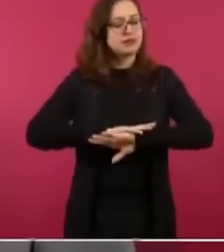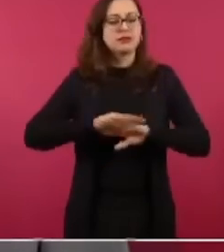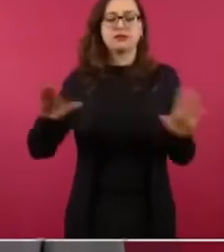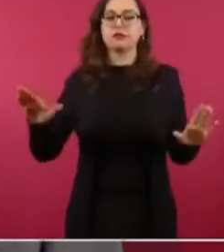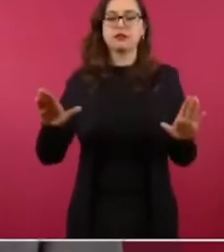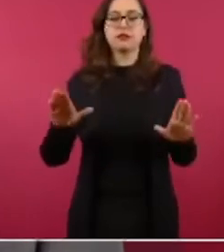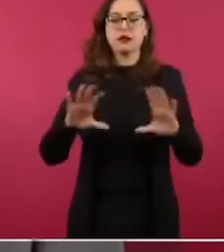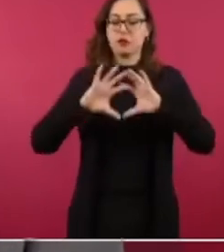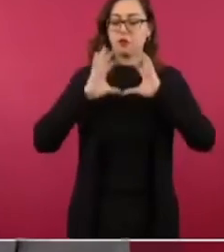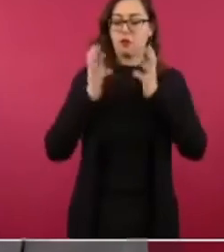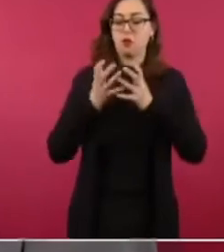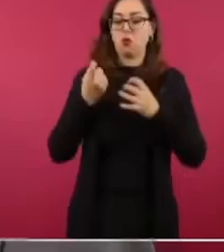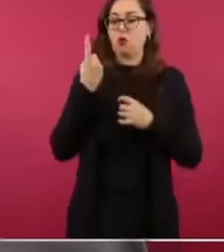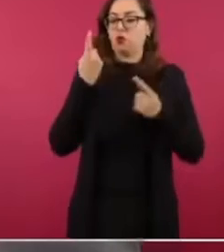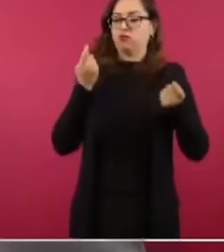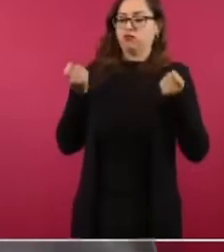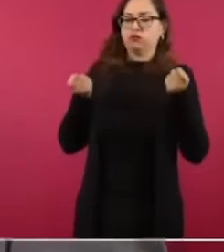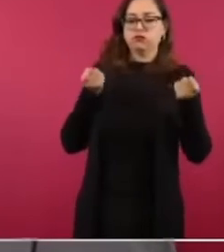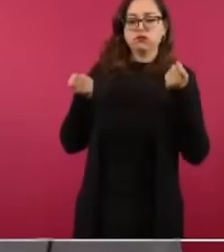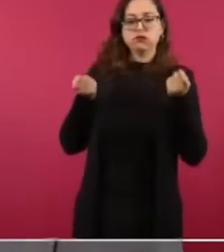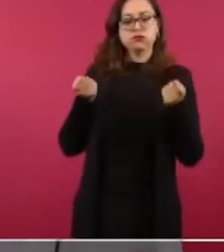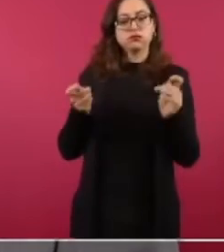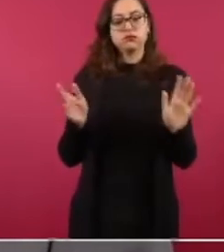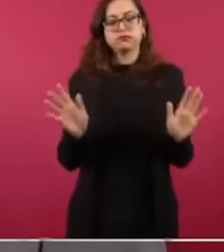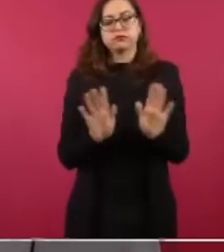Tenemos muy buenas relaciones